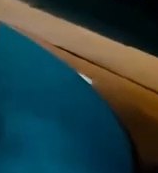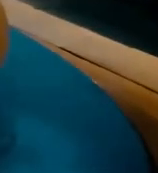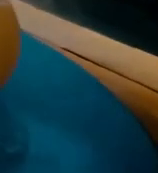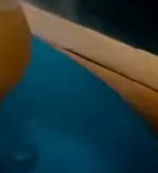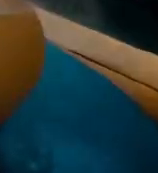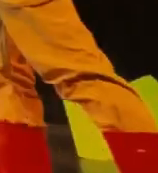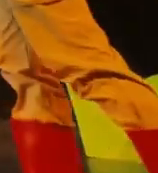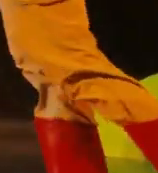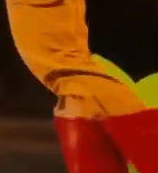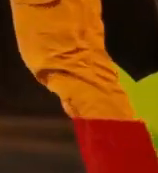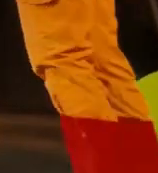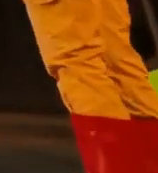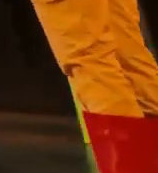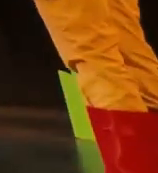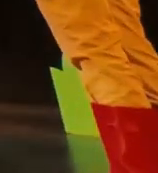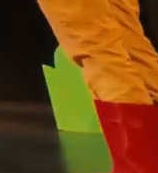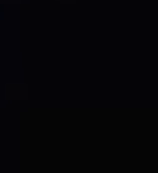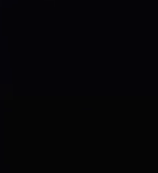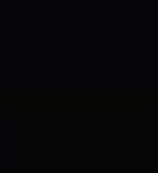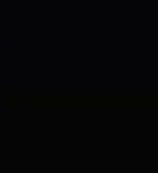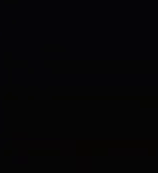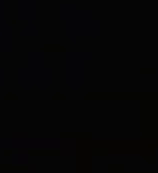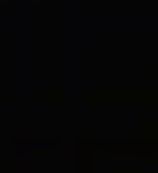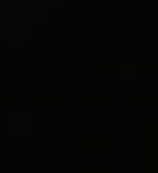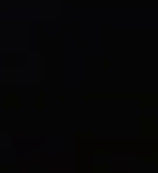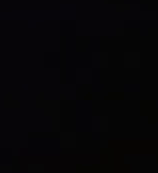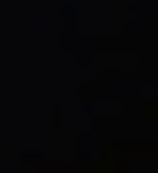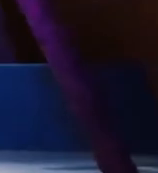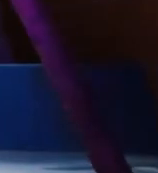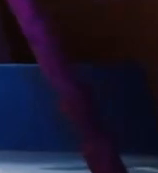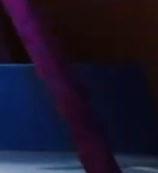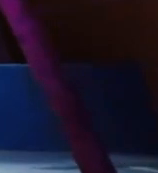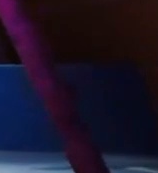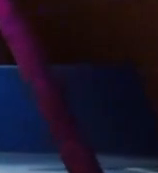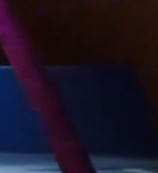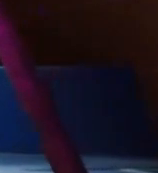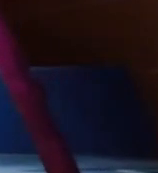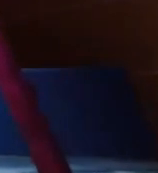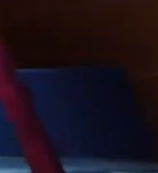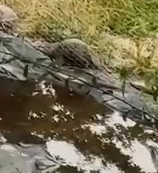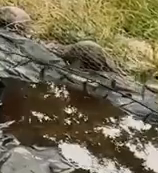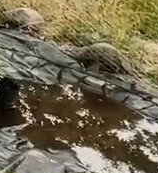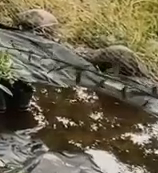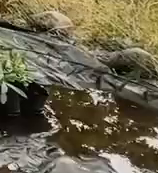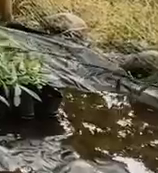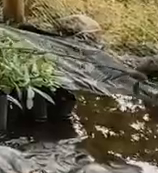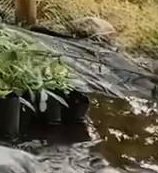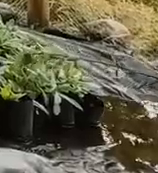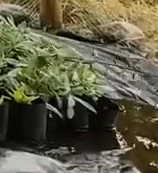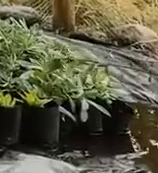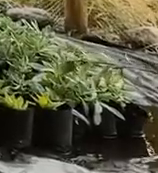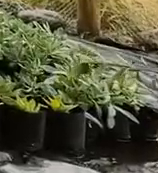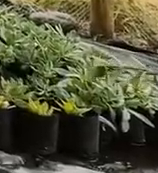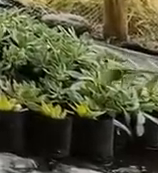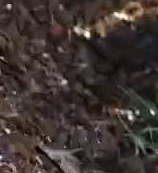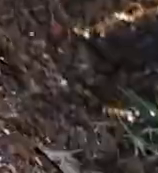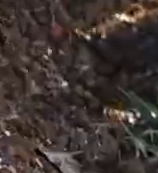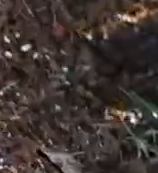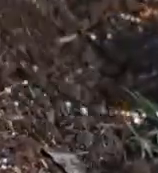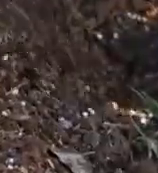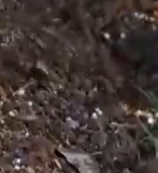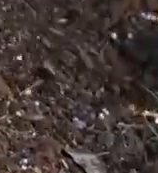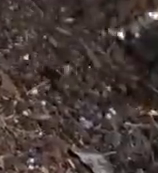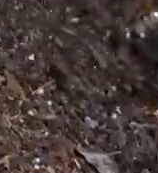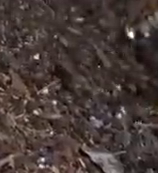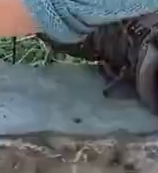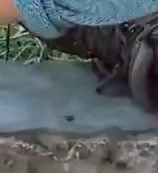país y también dar cuenta de cómo las artes y las ciencias contribuyen a conformar parte importante de los aspectos culturales que